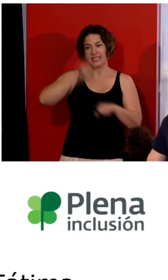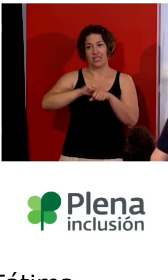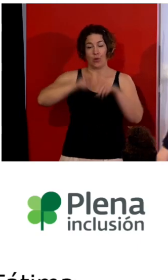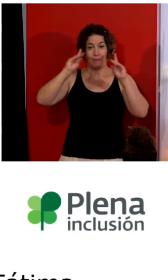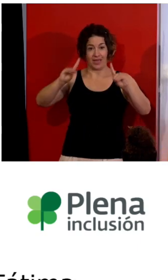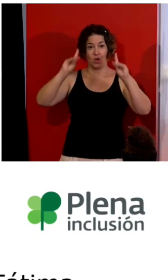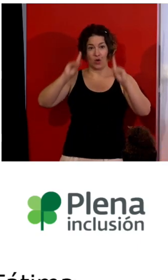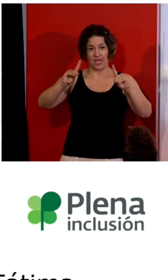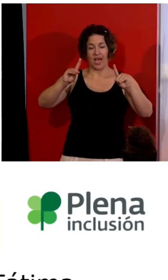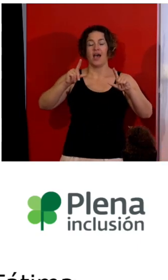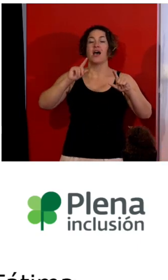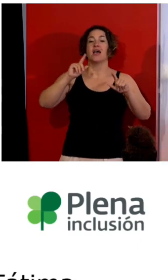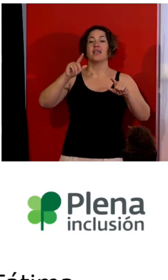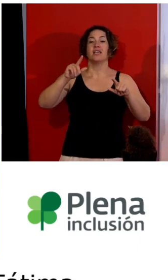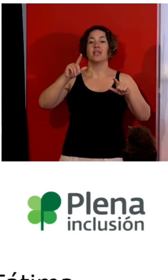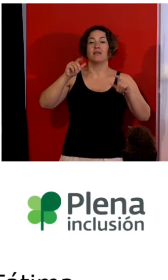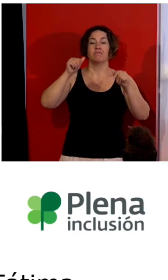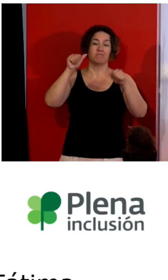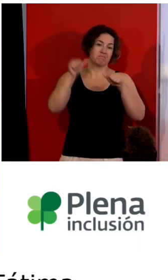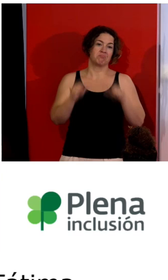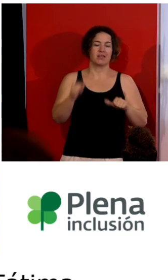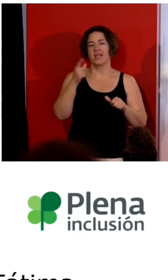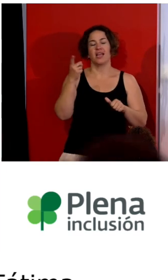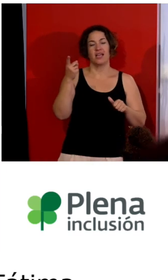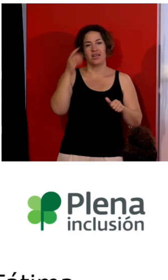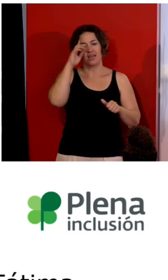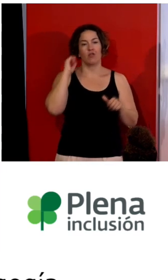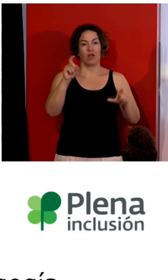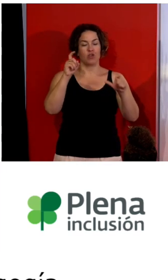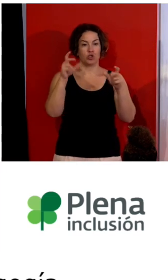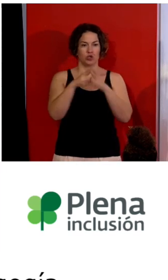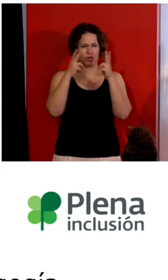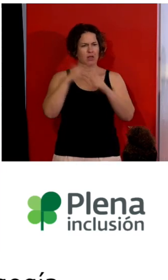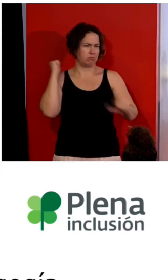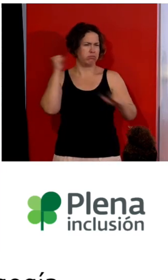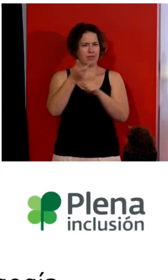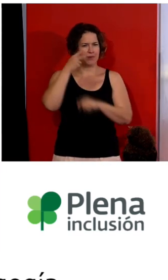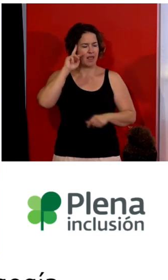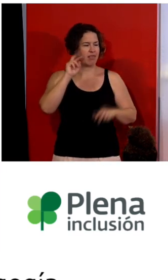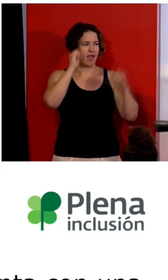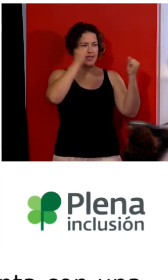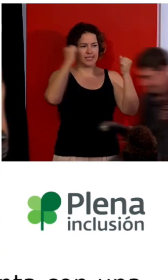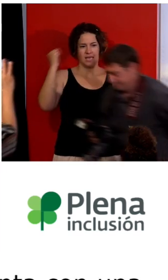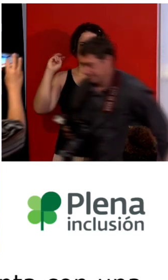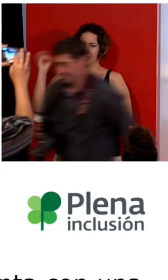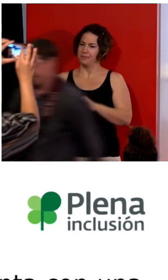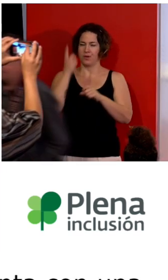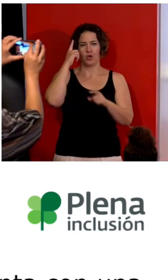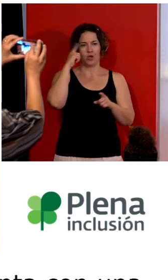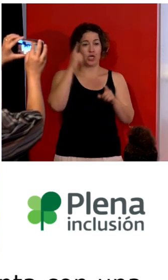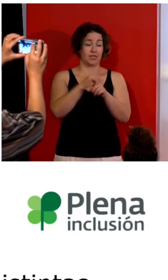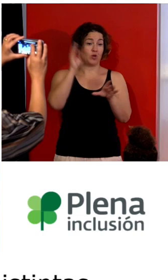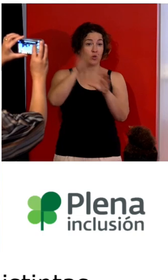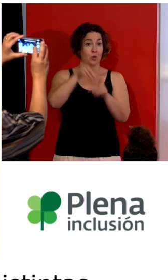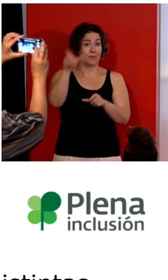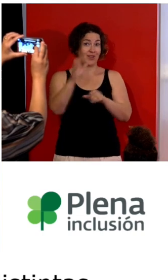diplomada en educación social. Cuenta con una dilatada experiencia profesional en distintas entidades que trabajan por la inclusión de las personas